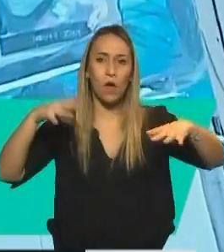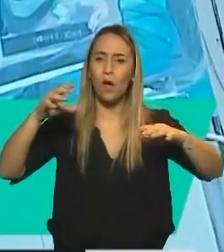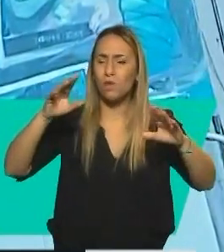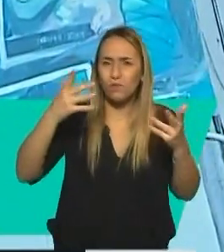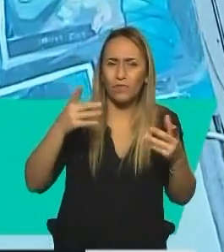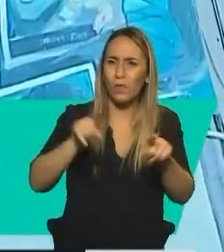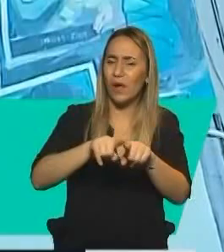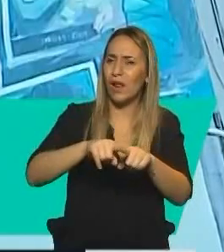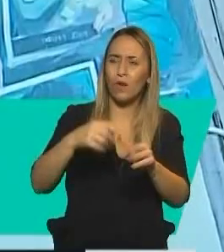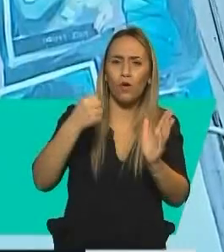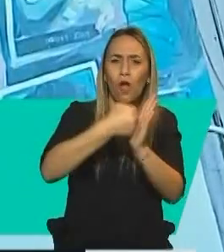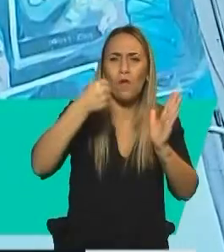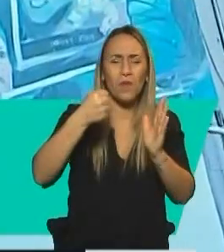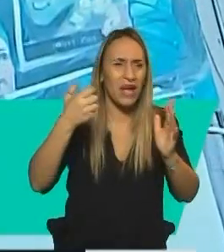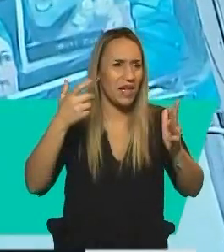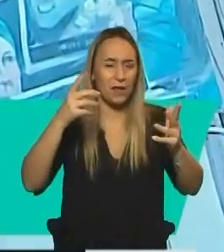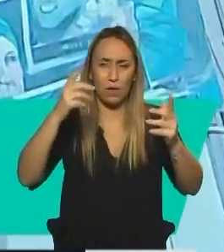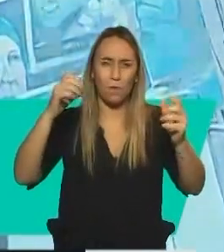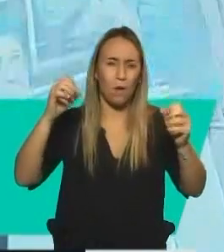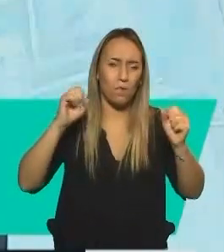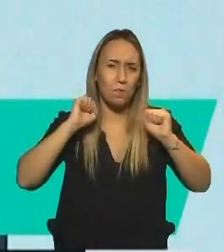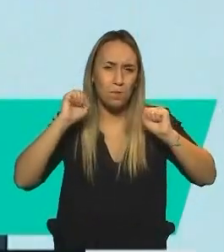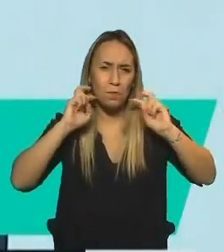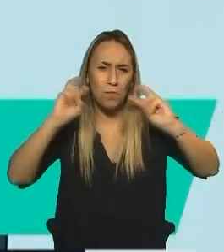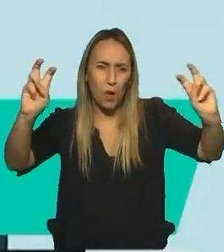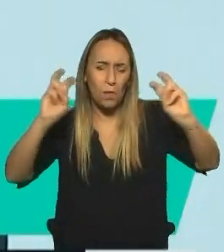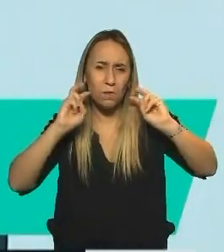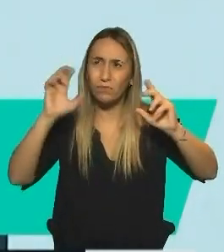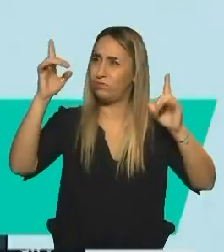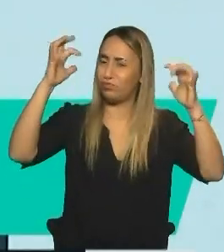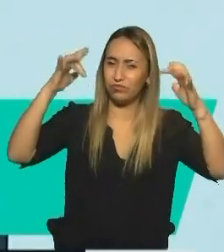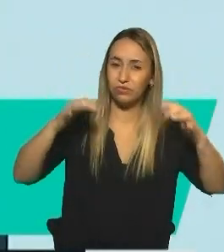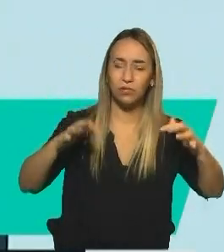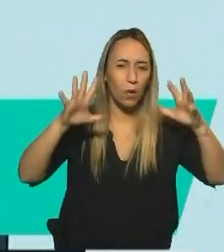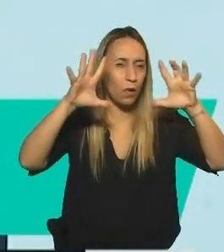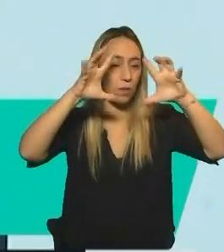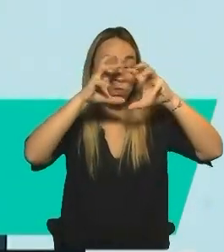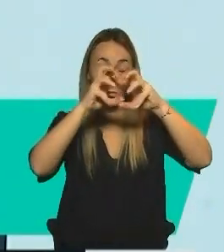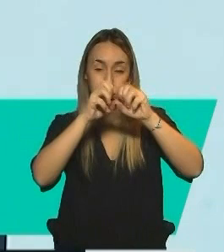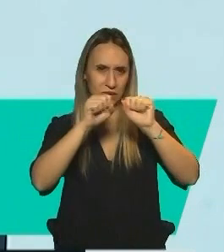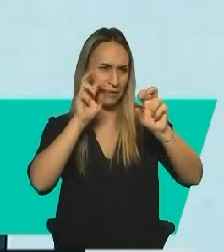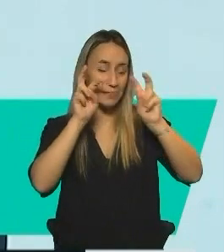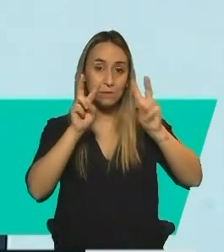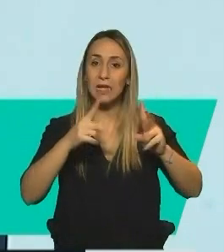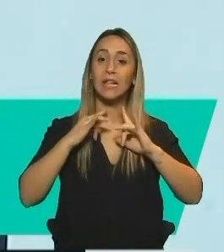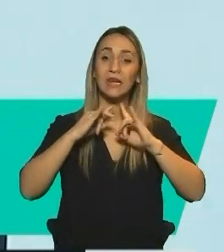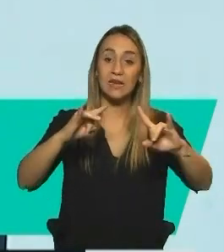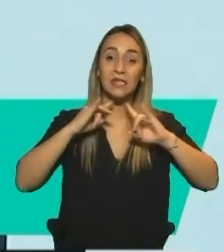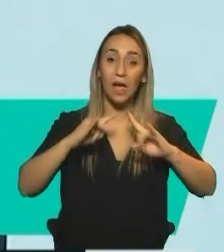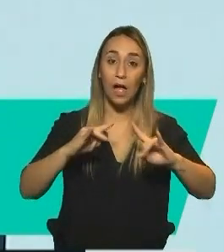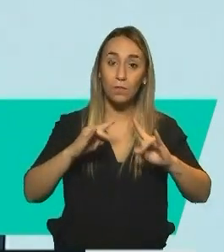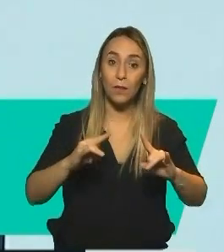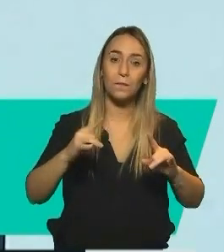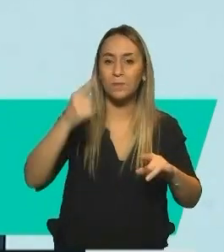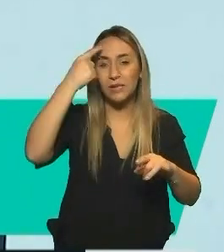terribles, parecía que no entendíamos qué podía hacer en ese momento en la oscuridad, porque gritamos,